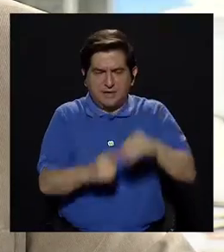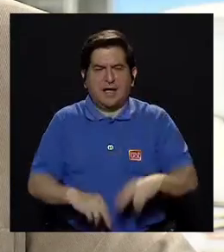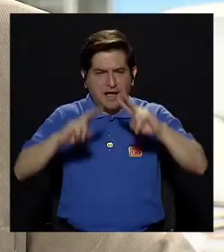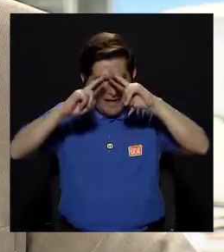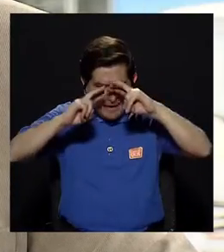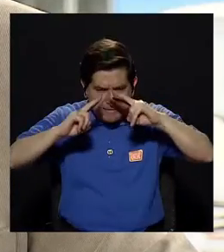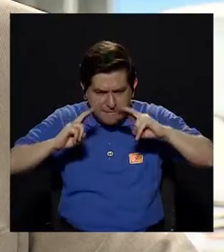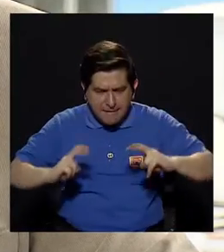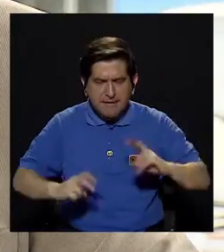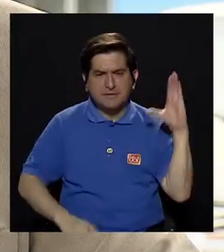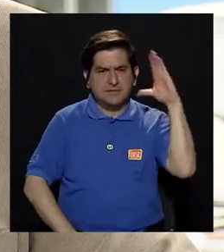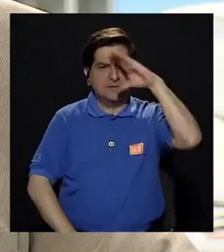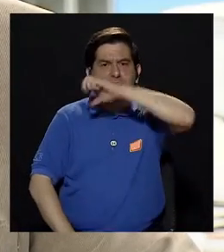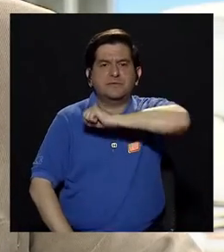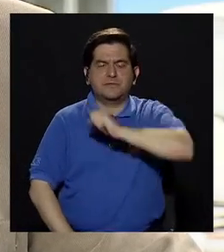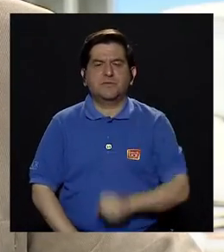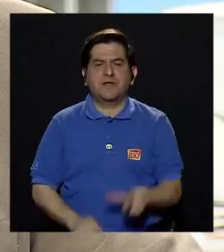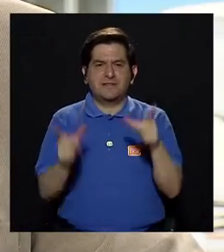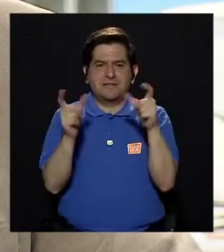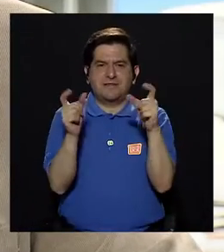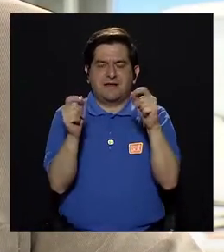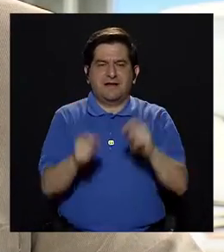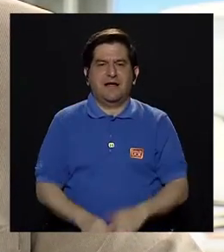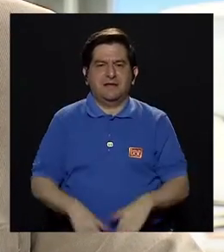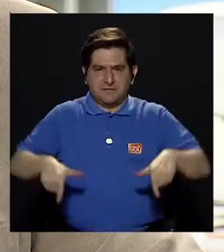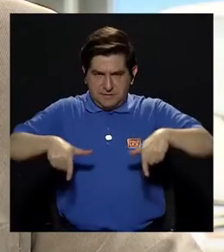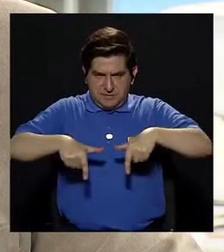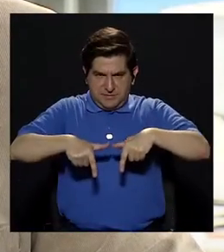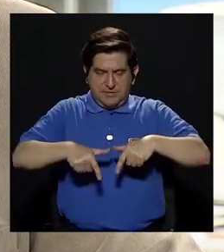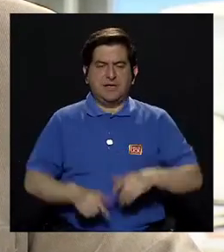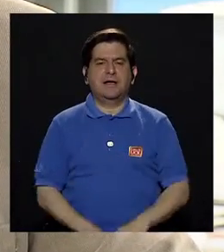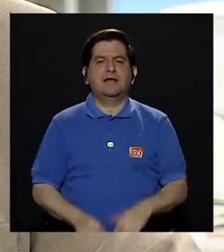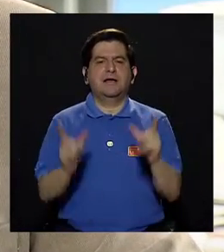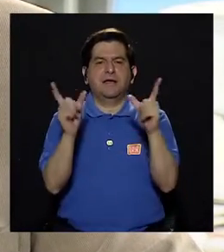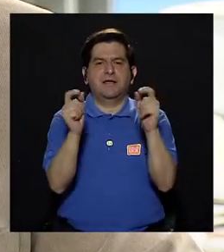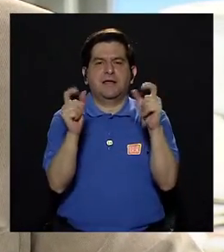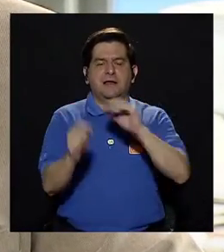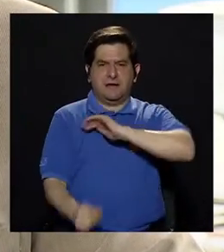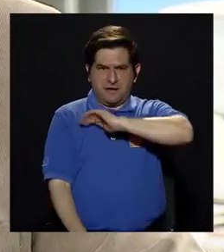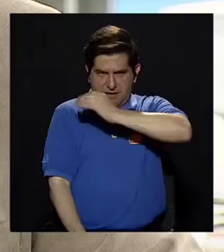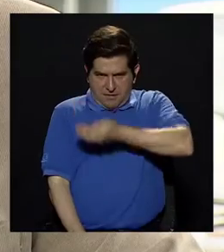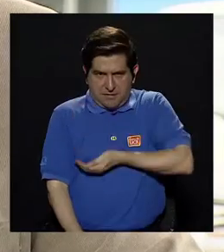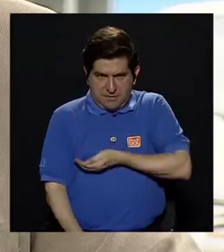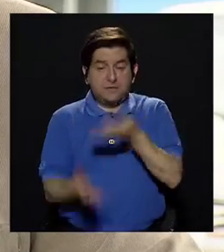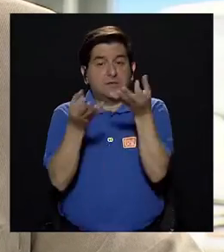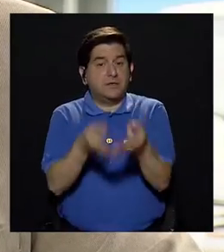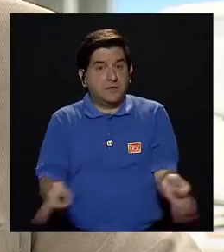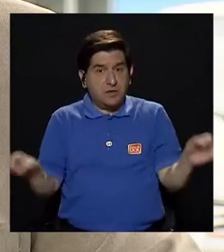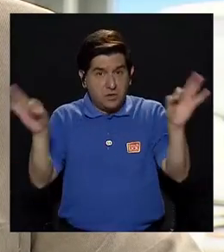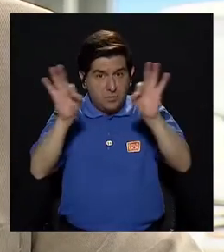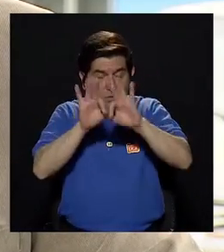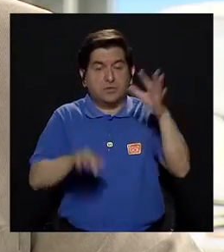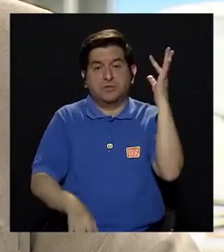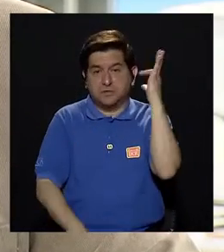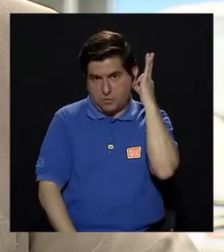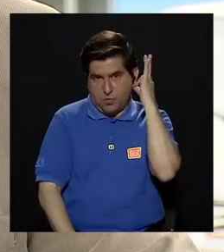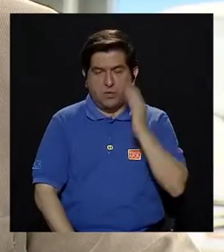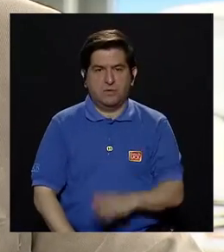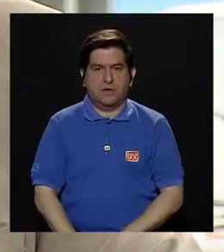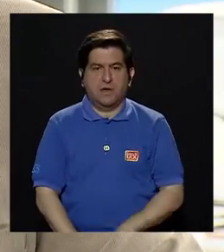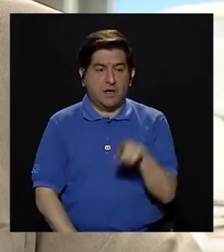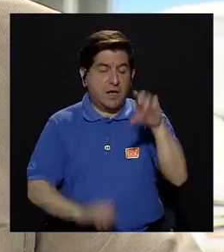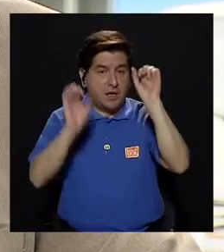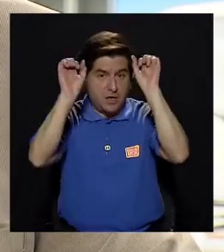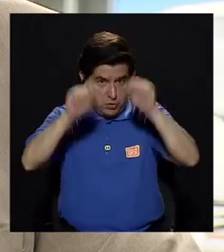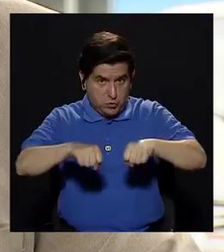los exámenes para poder detectar el cáncer de cérvix y el cáncer mamario y la importancia de que las mujeres